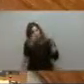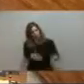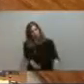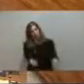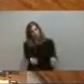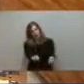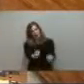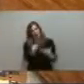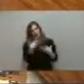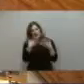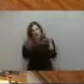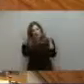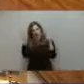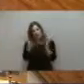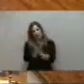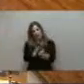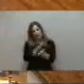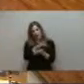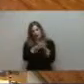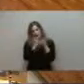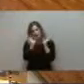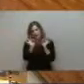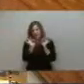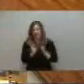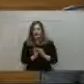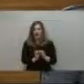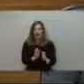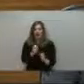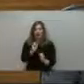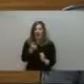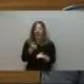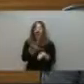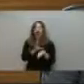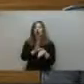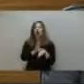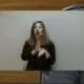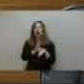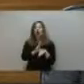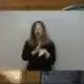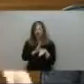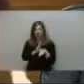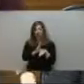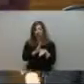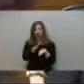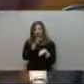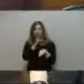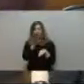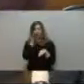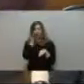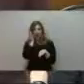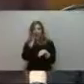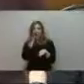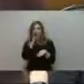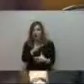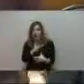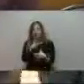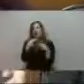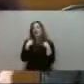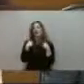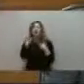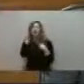hablen de Cudillero. Y la exconcejala, ahora diputada, que encima ría la